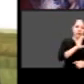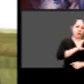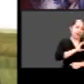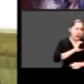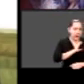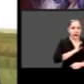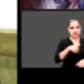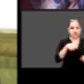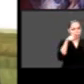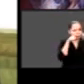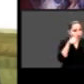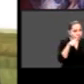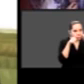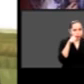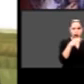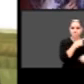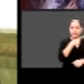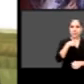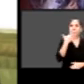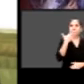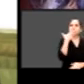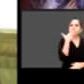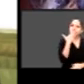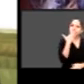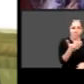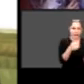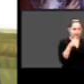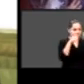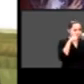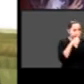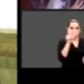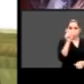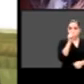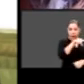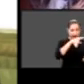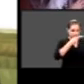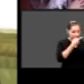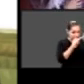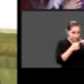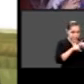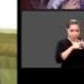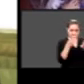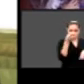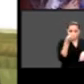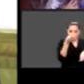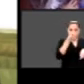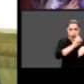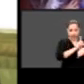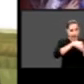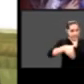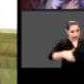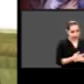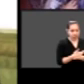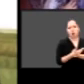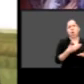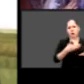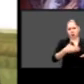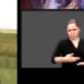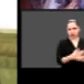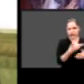obligación desde el primer día que nacen, de hecho, desde la etapa de gestación, desde siempre.